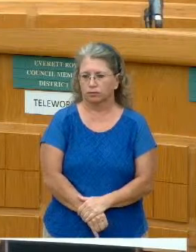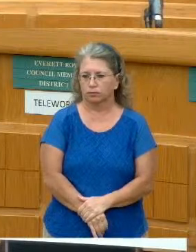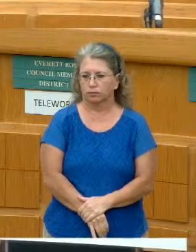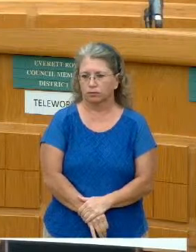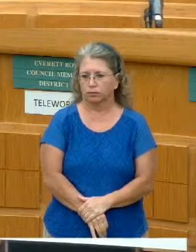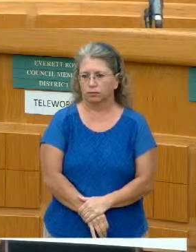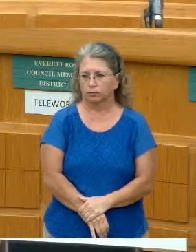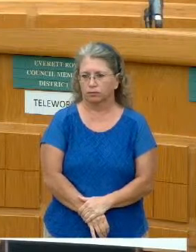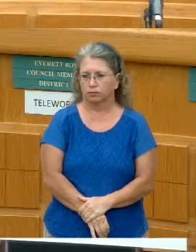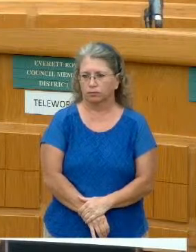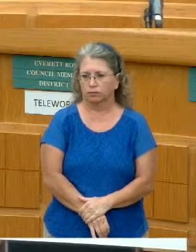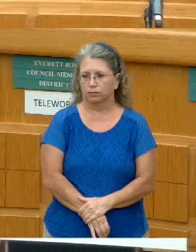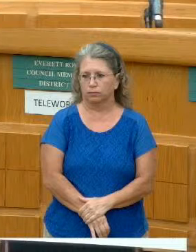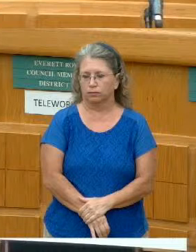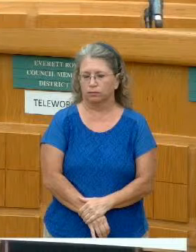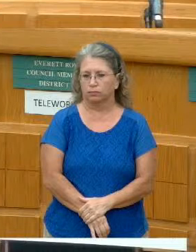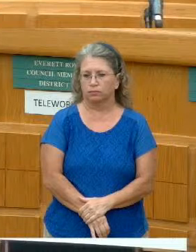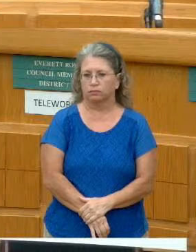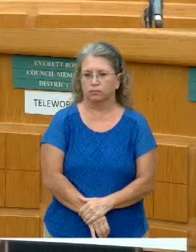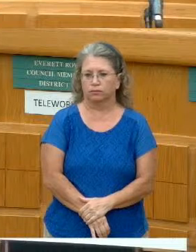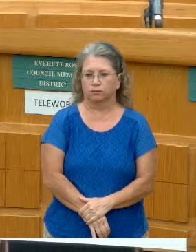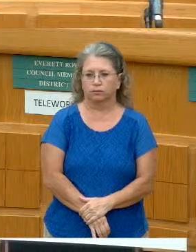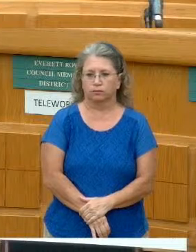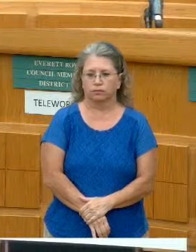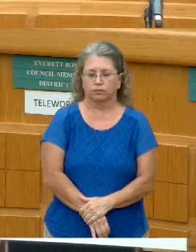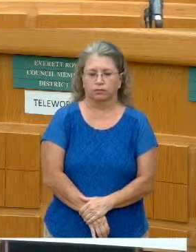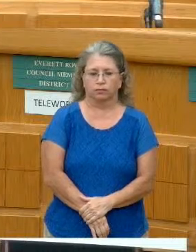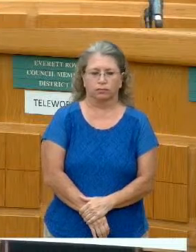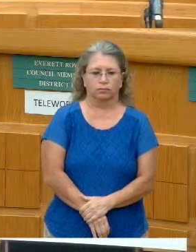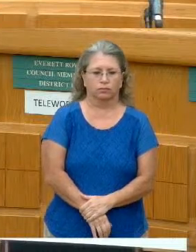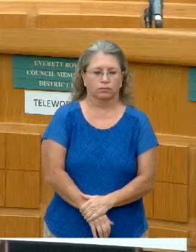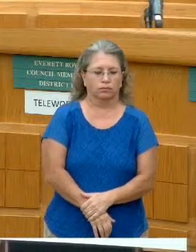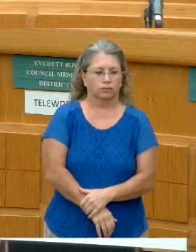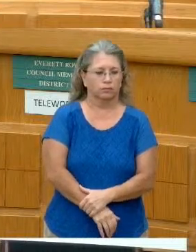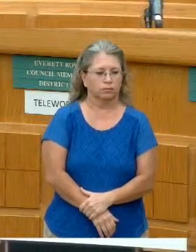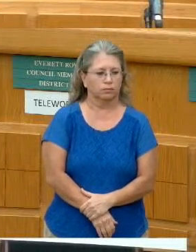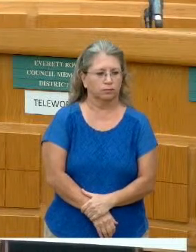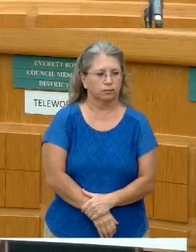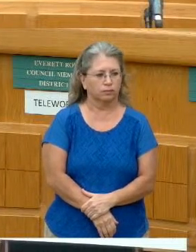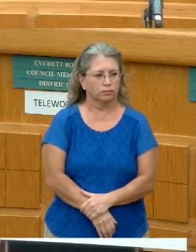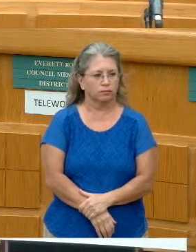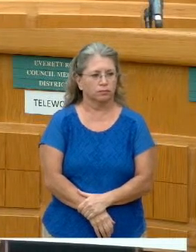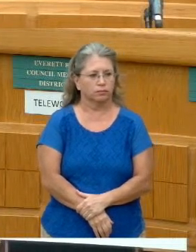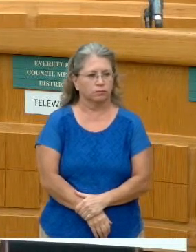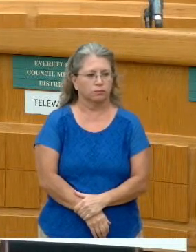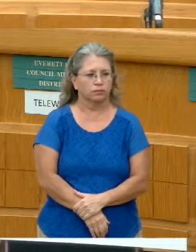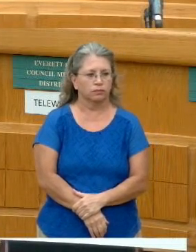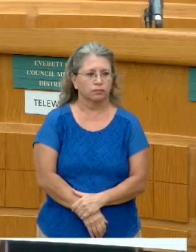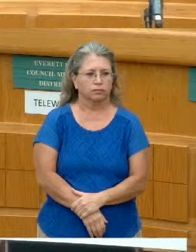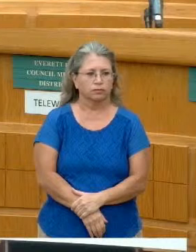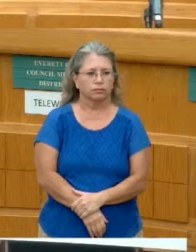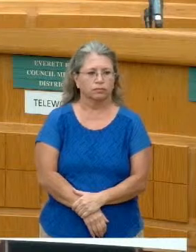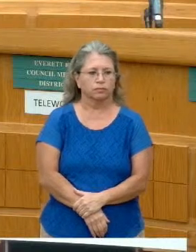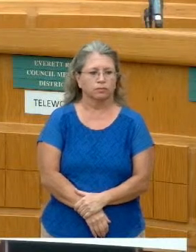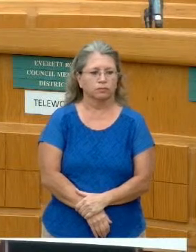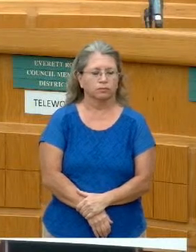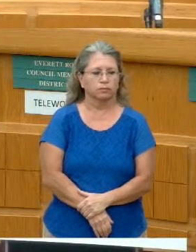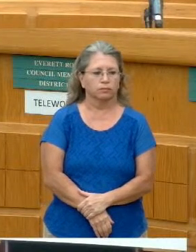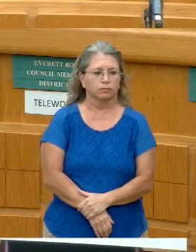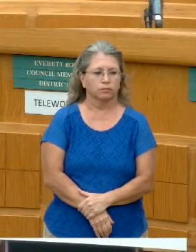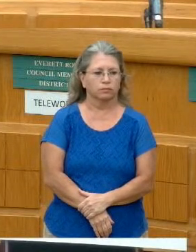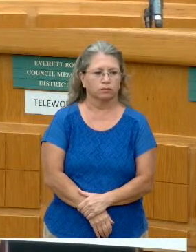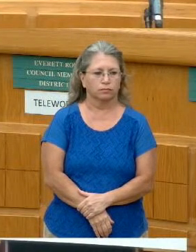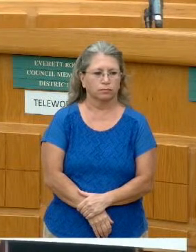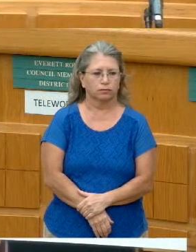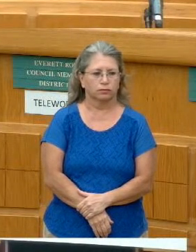tiene protección contra este virus. No hay medicamentos antivirales que pueda tomar para mejorar. No hay una vacuna que lo proteja de contraer este virus o evite que se